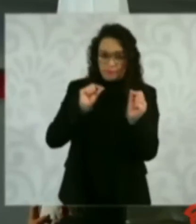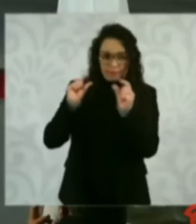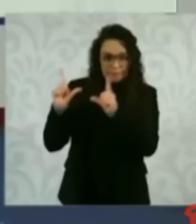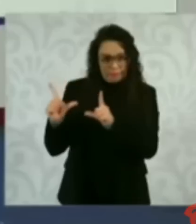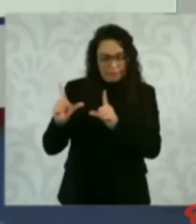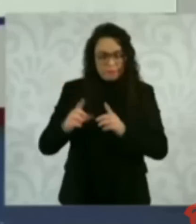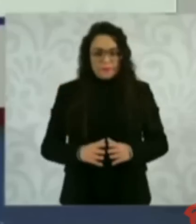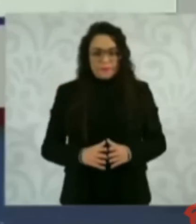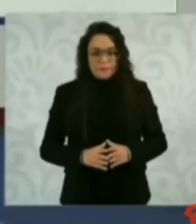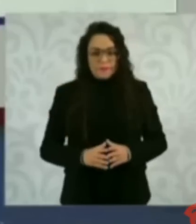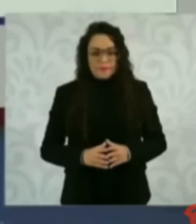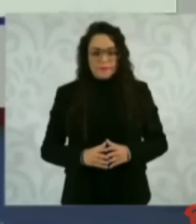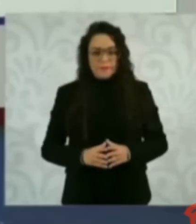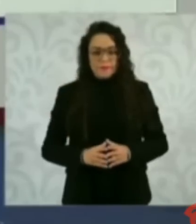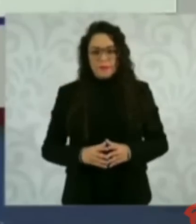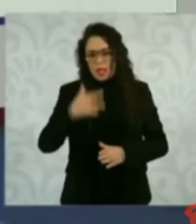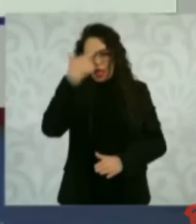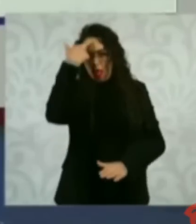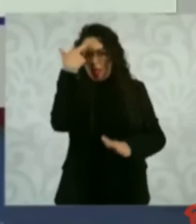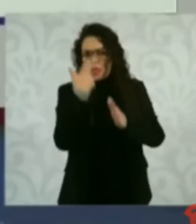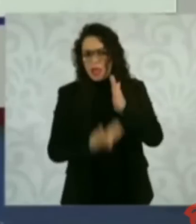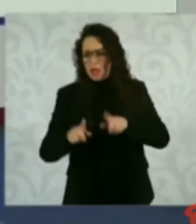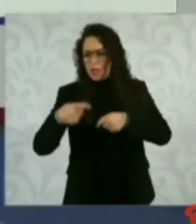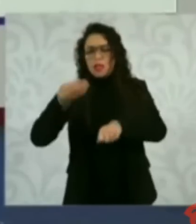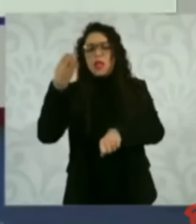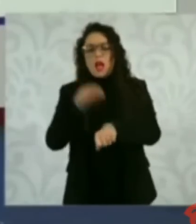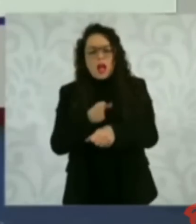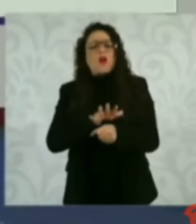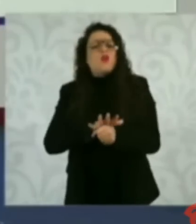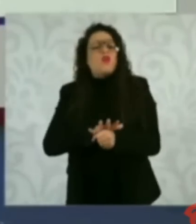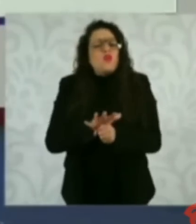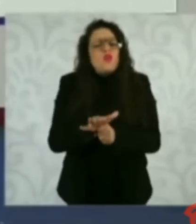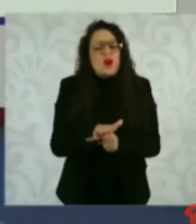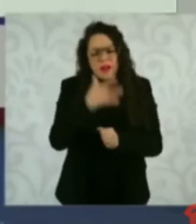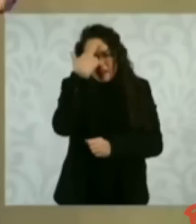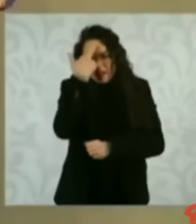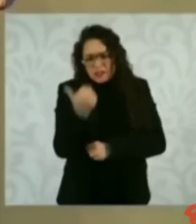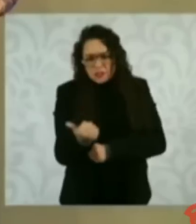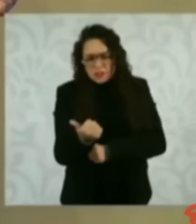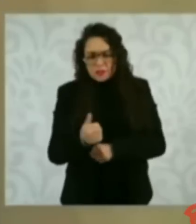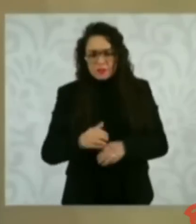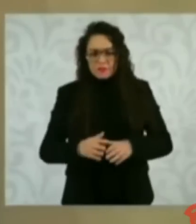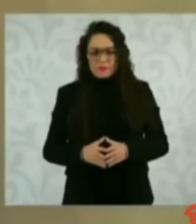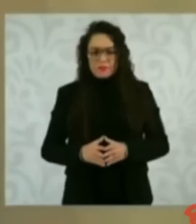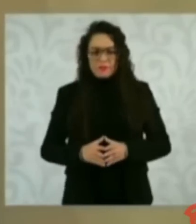¿Cuáles son los delitos por los que se le condenó?